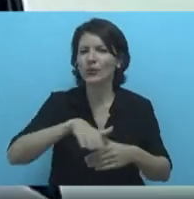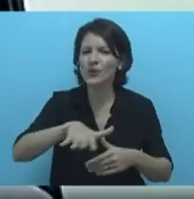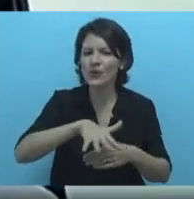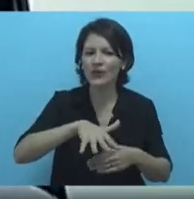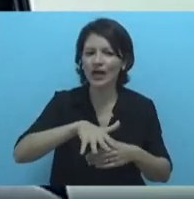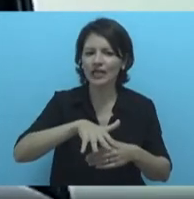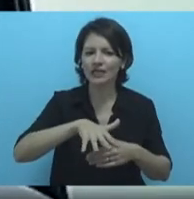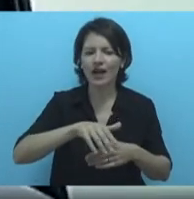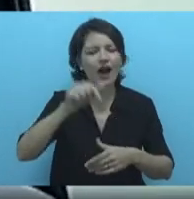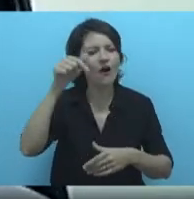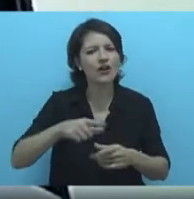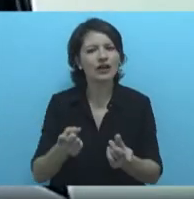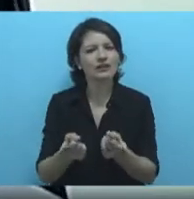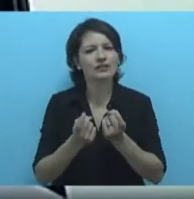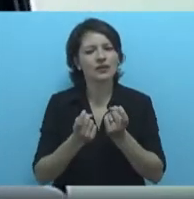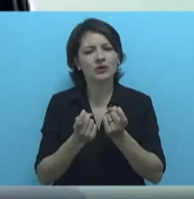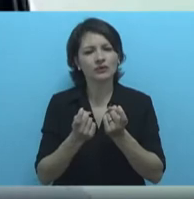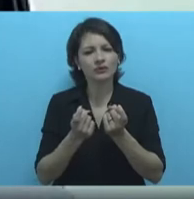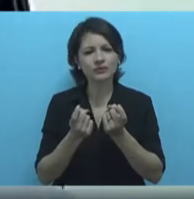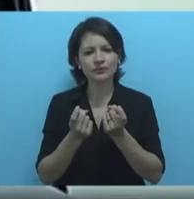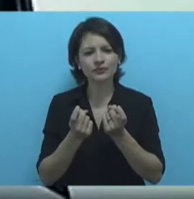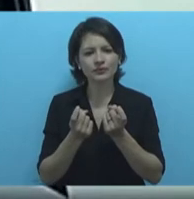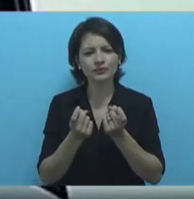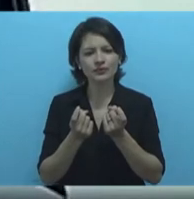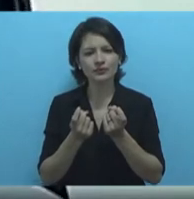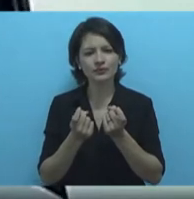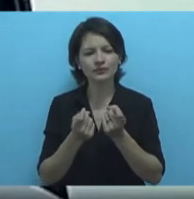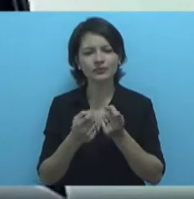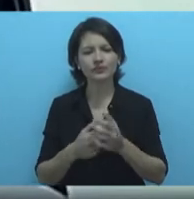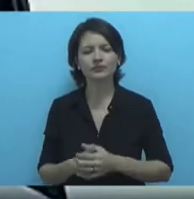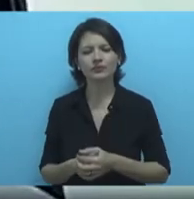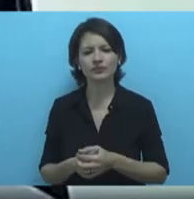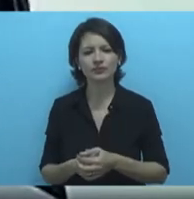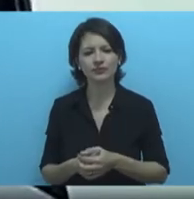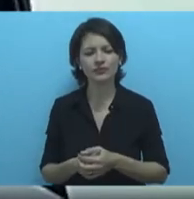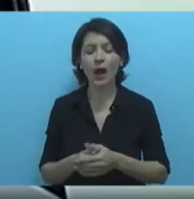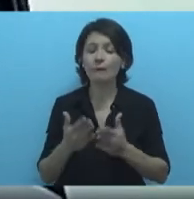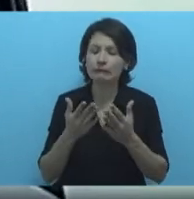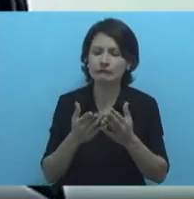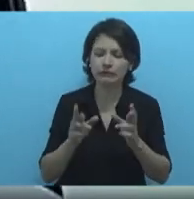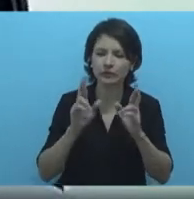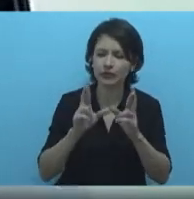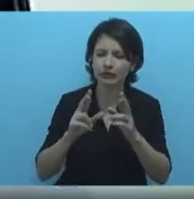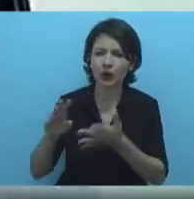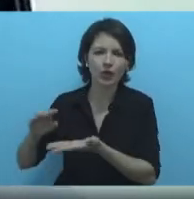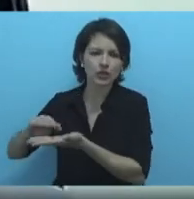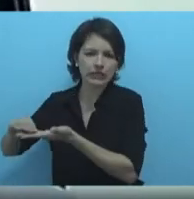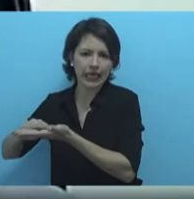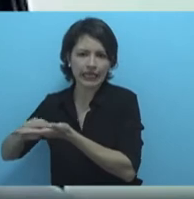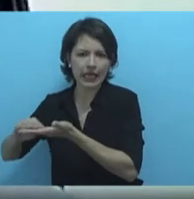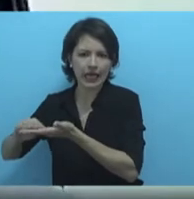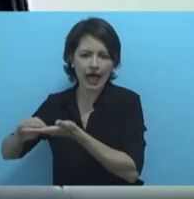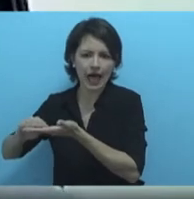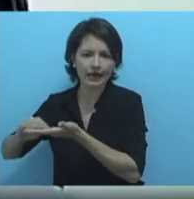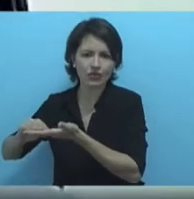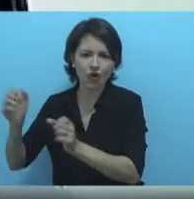necesitamos ahora con una con el rango de ley por lo menos media sanción y esperemos que el senado podamos